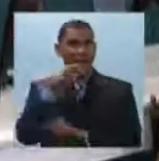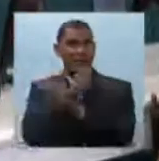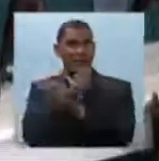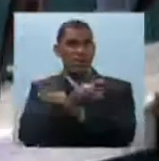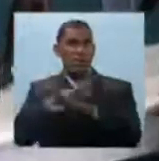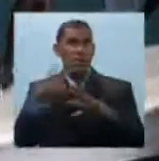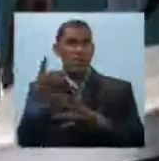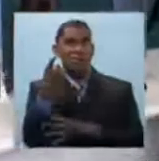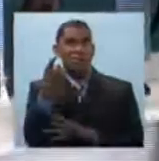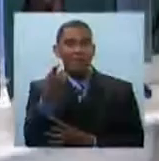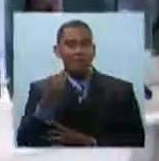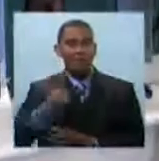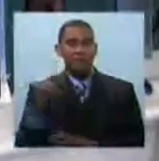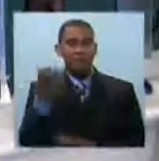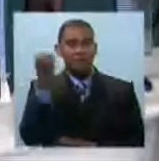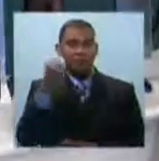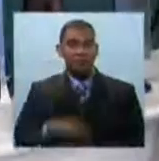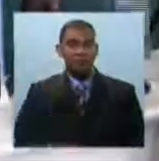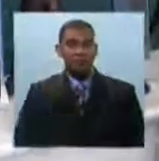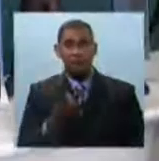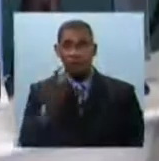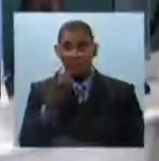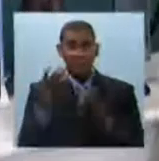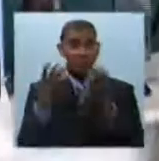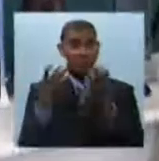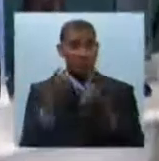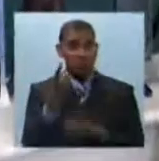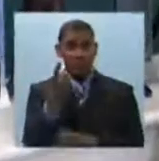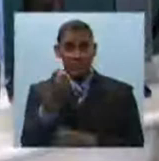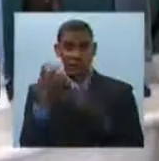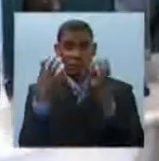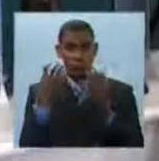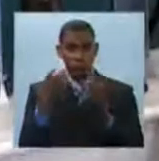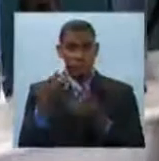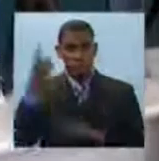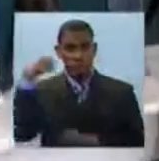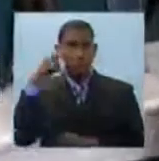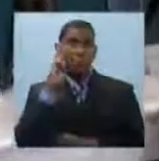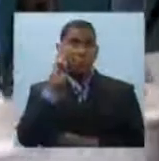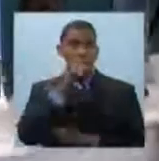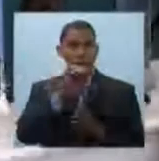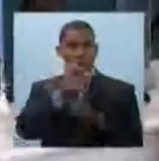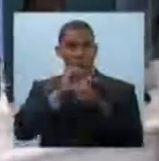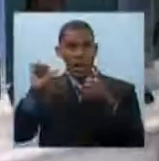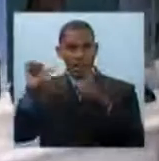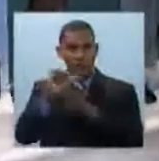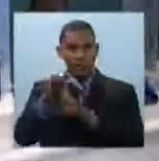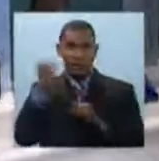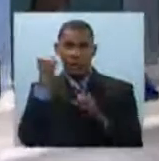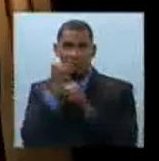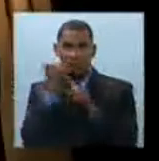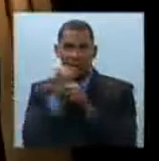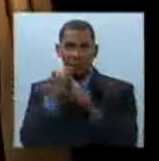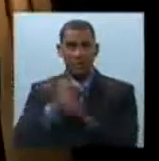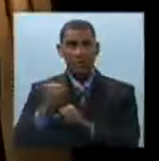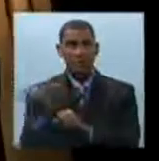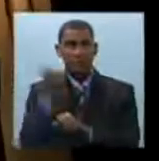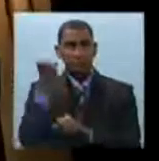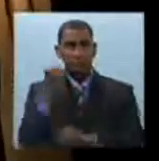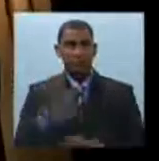esa vitrina de éxito? Falta mucho, ¿no? Cuando tú estás en el ambiente, tienes que seguir trabajando para que se logren las